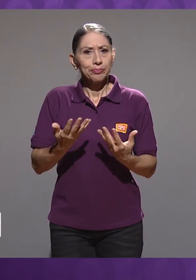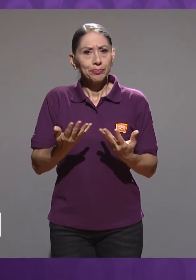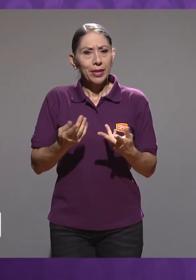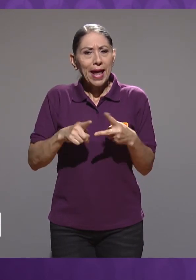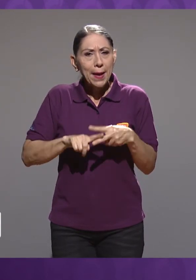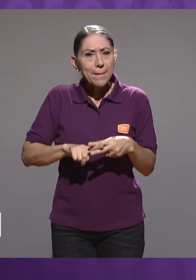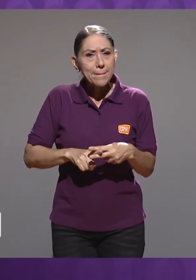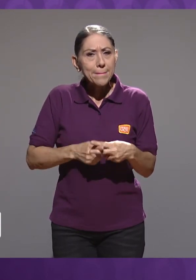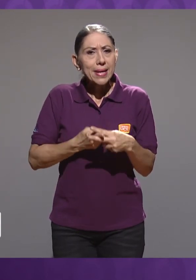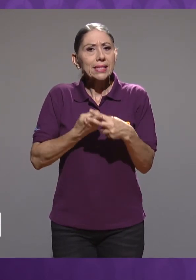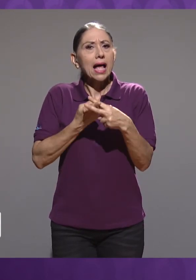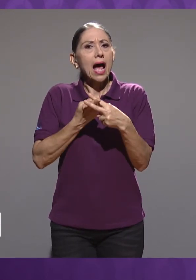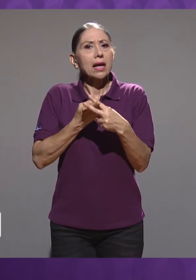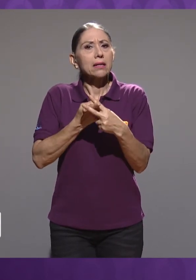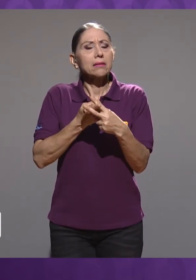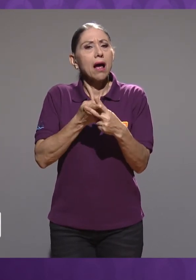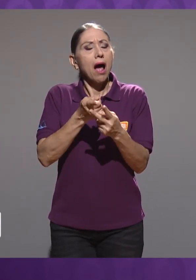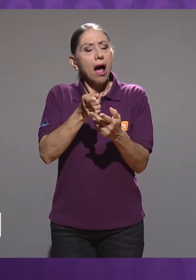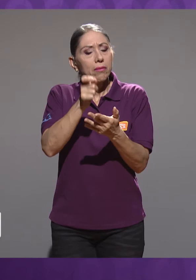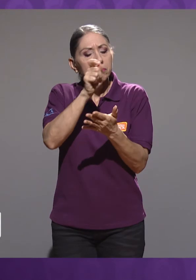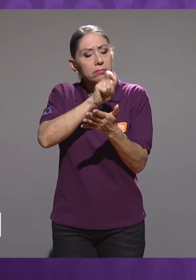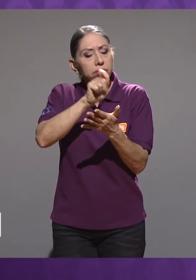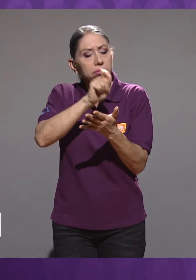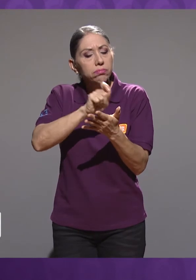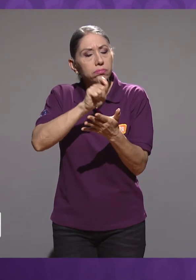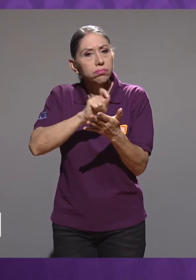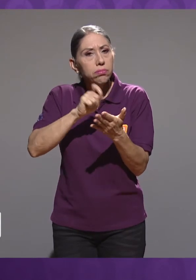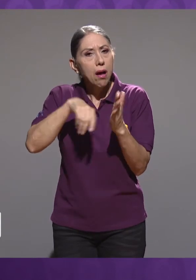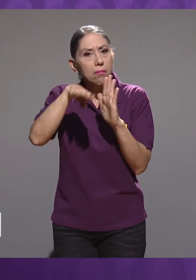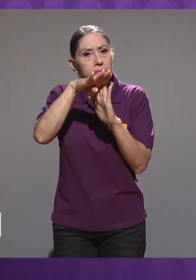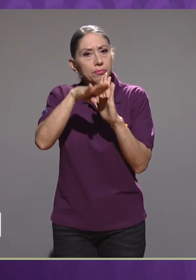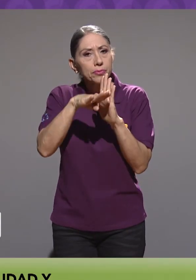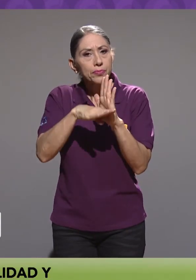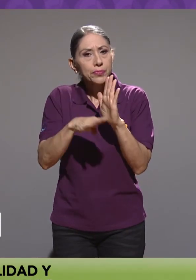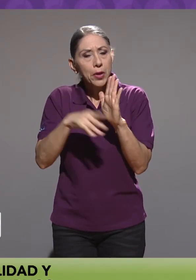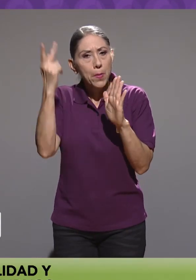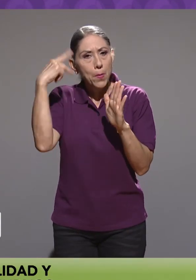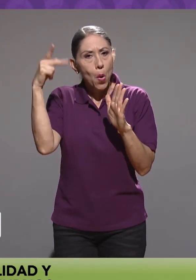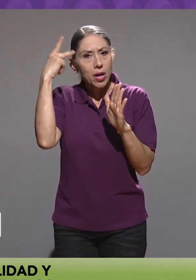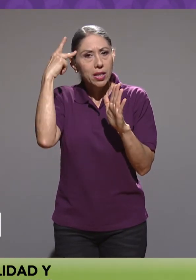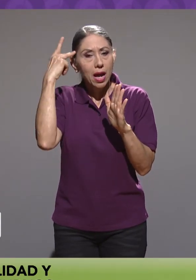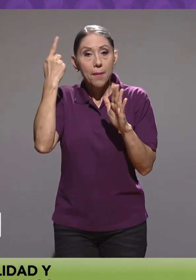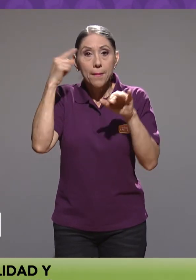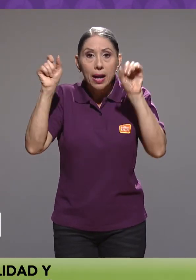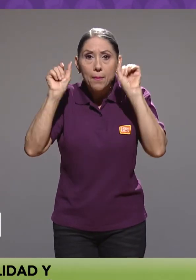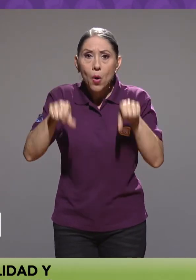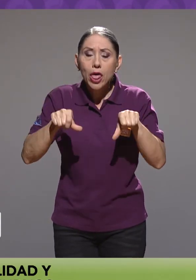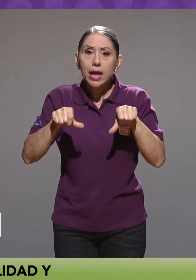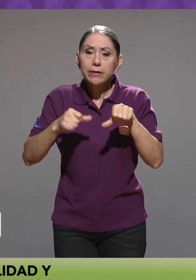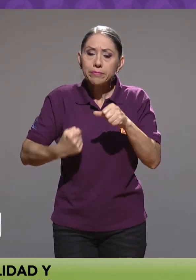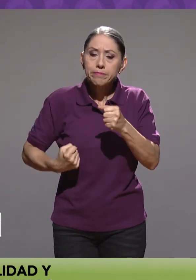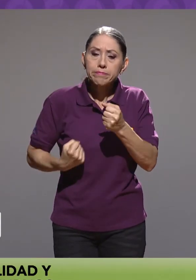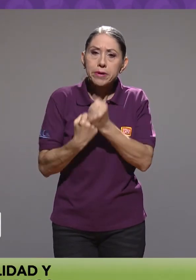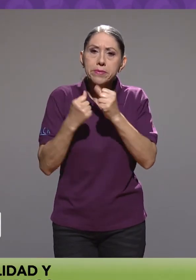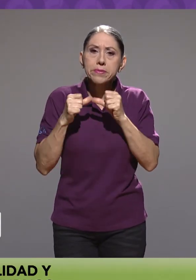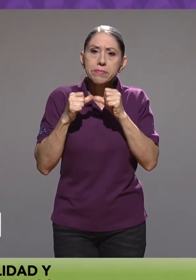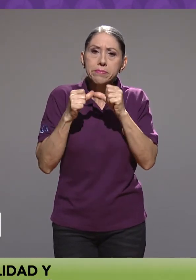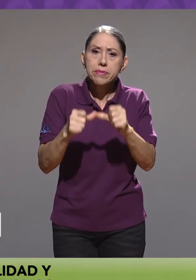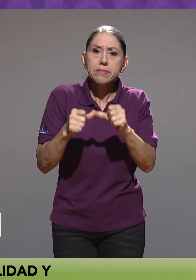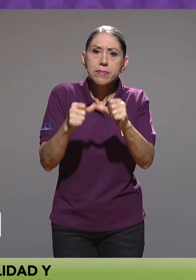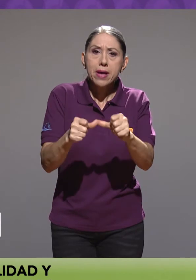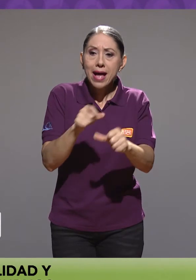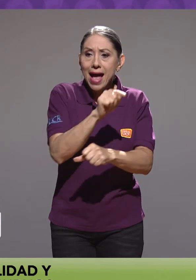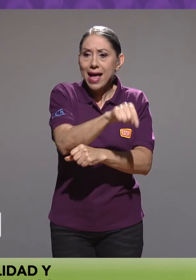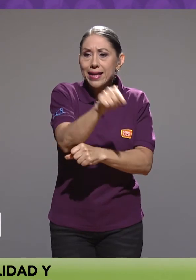empezar a hacer política para poder darle sostenibilidad